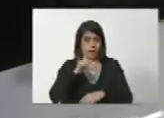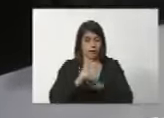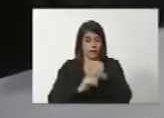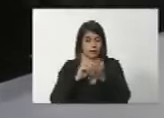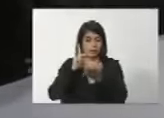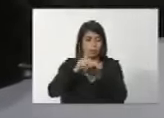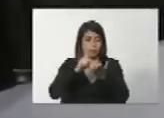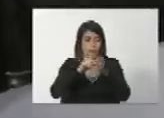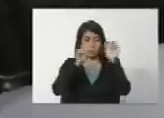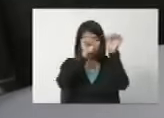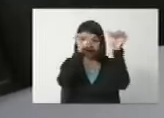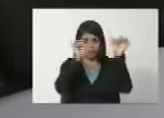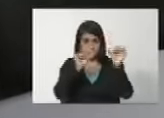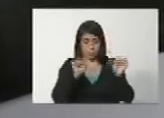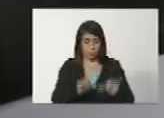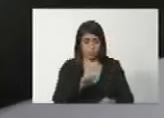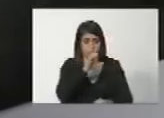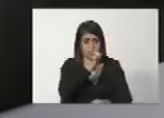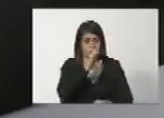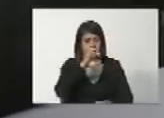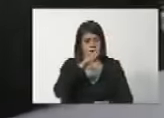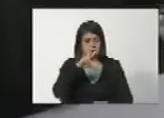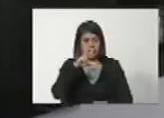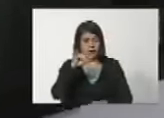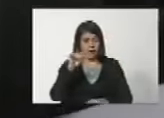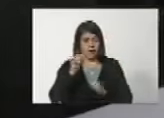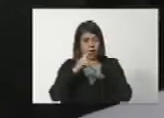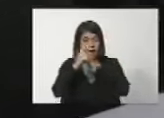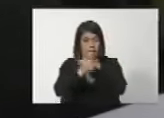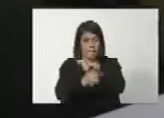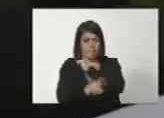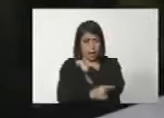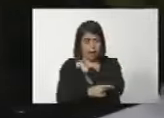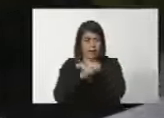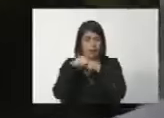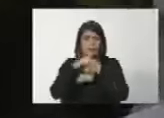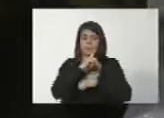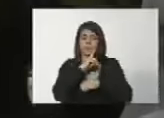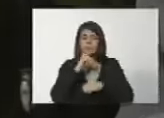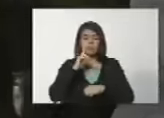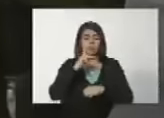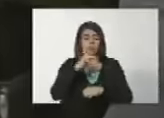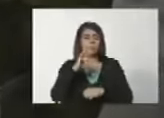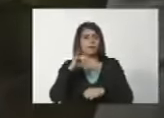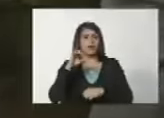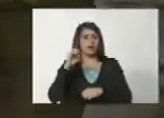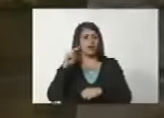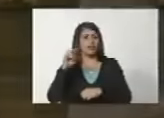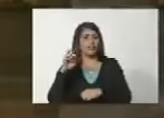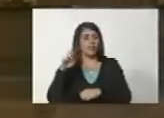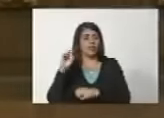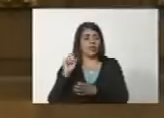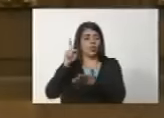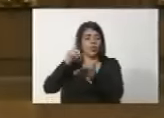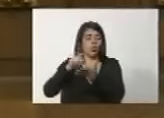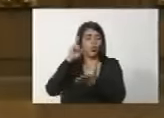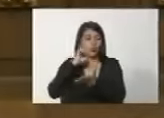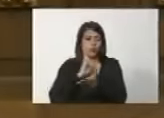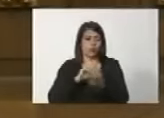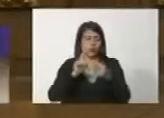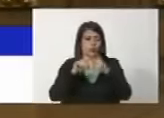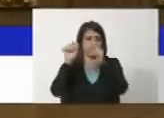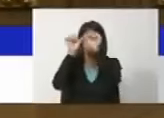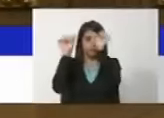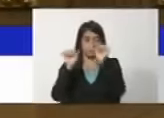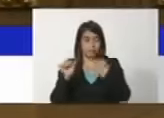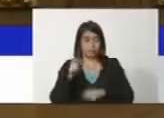esté presente en Serbia, en un parque recreacional llamado Los Pioneros, donde no solo estará Simón Bolívar, sino que estará